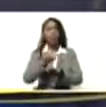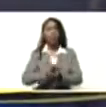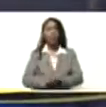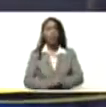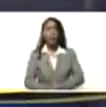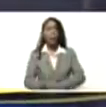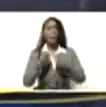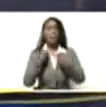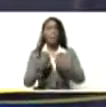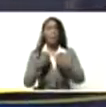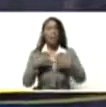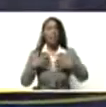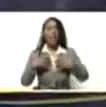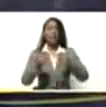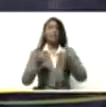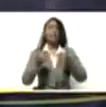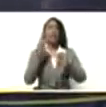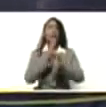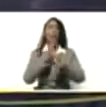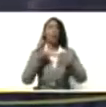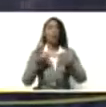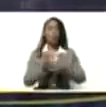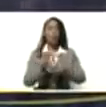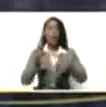para rescatar la esencia rebelde